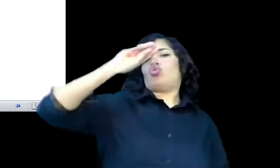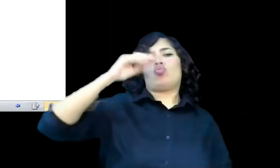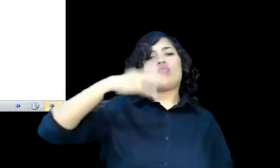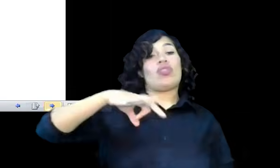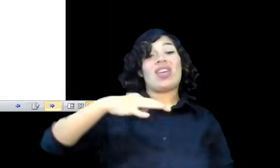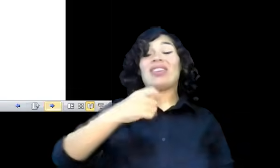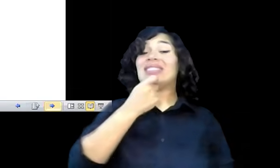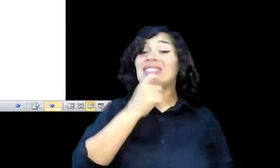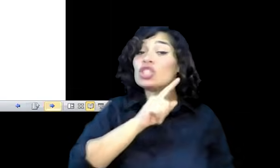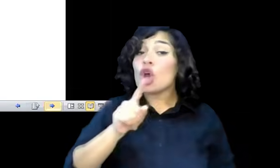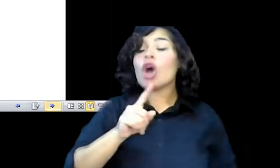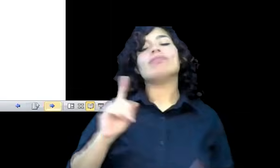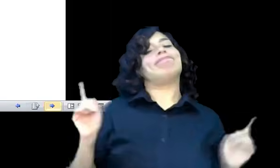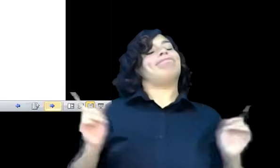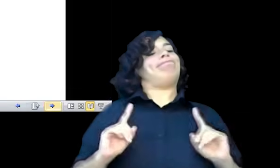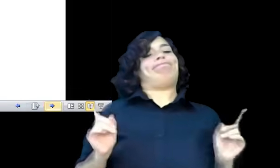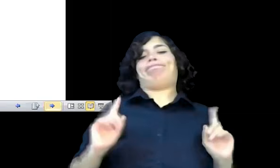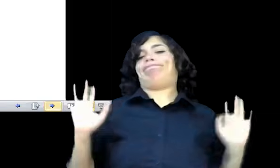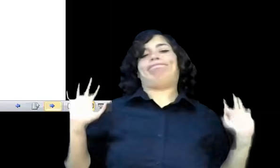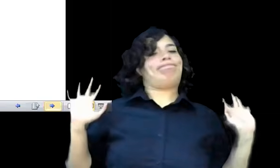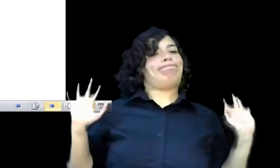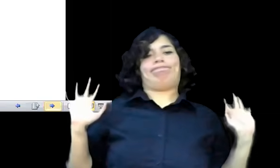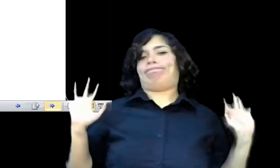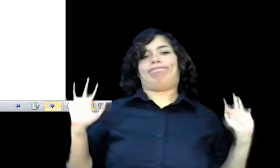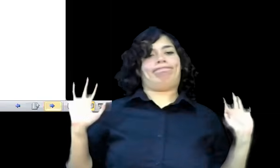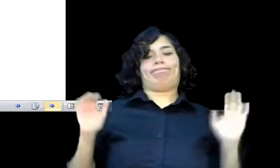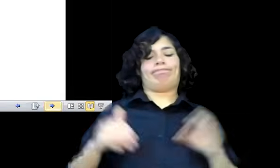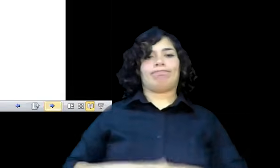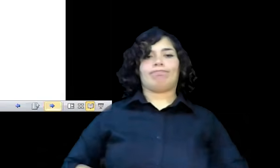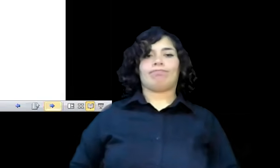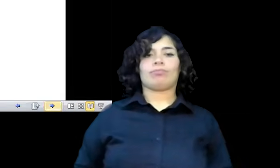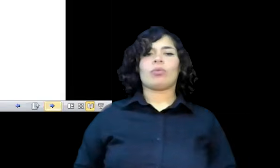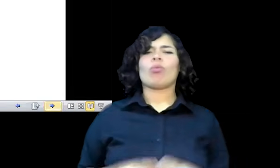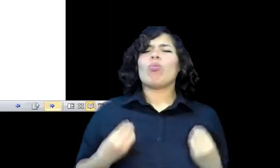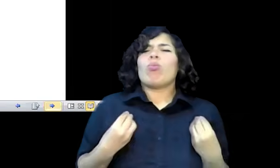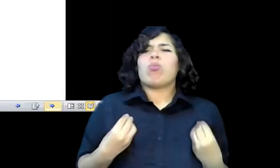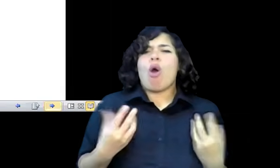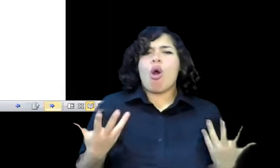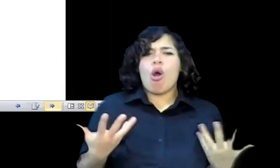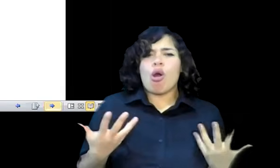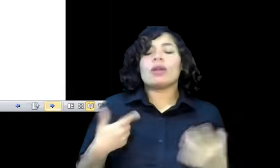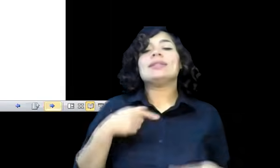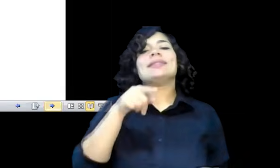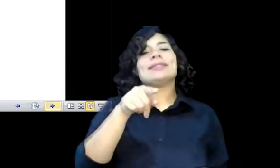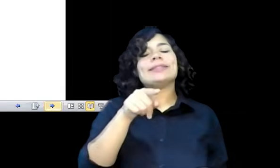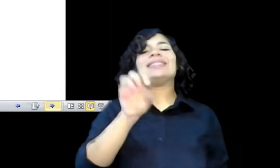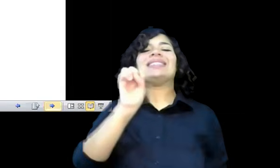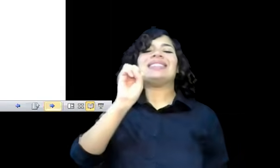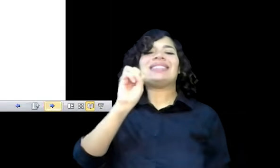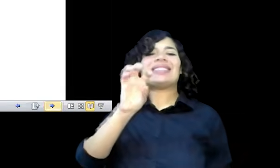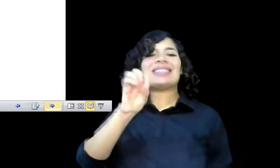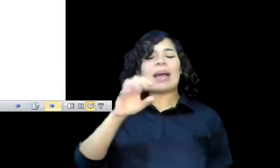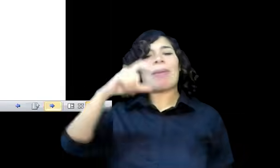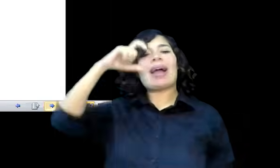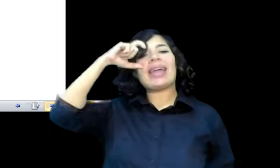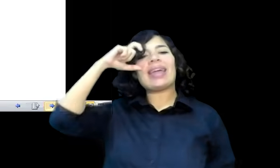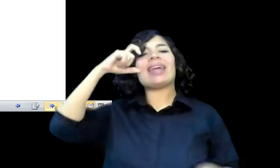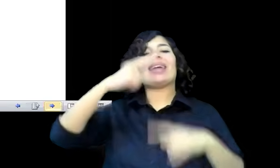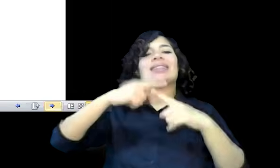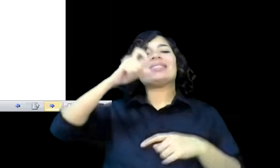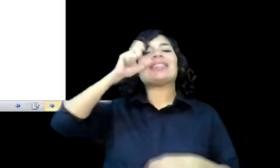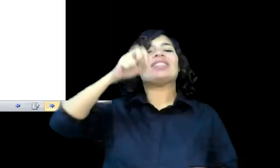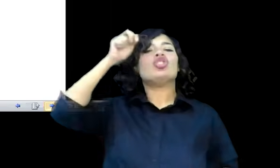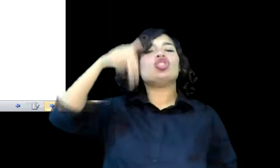hacer uso de esta exención, no me alcanza la exención. ¿Por qué? Porque esto es lo que se llama una exención